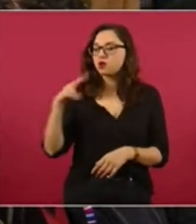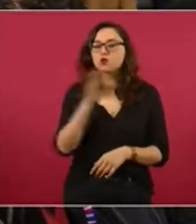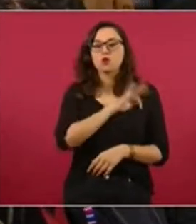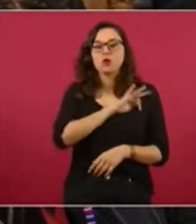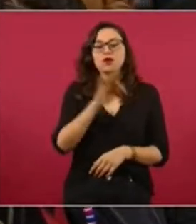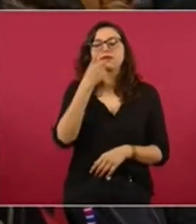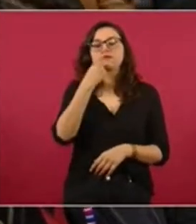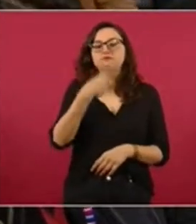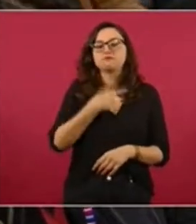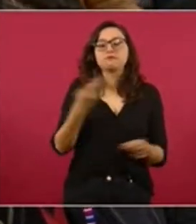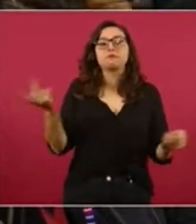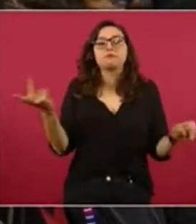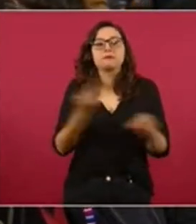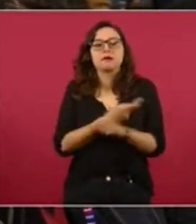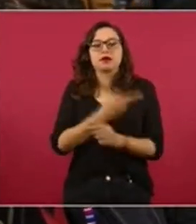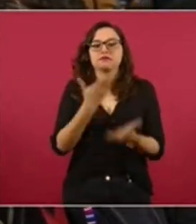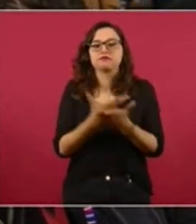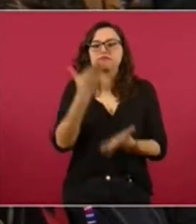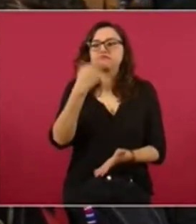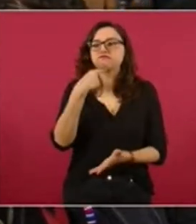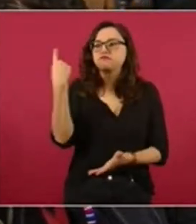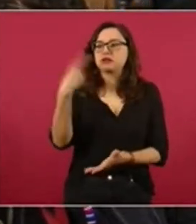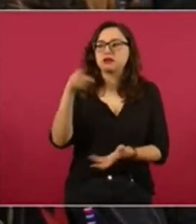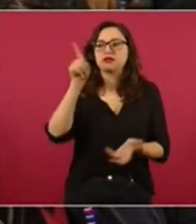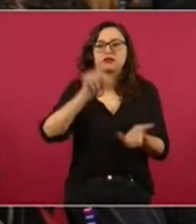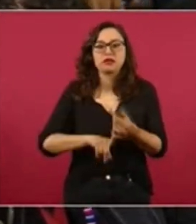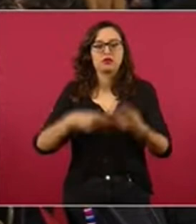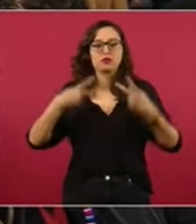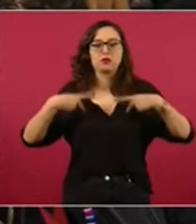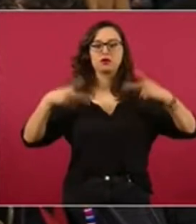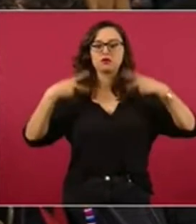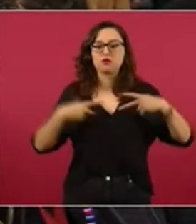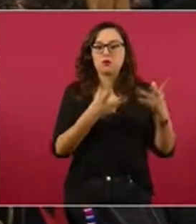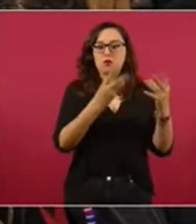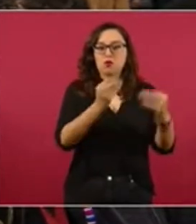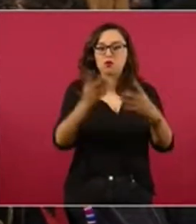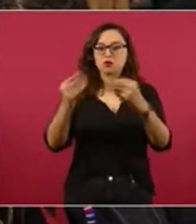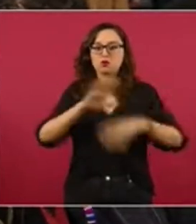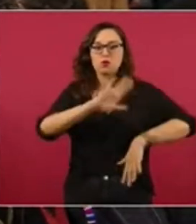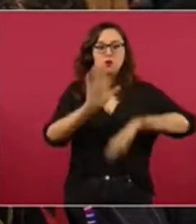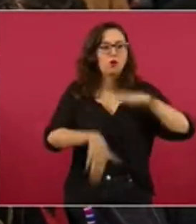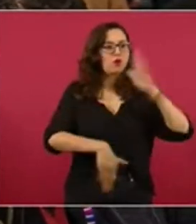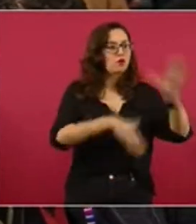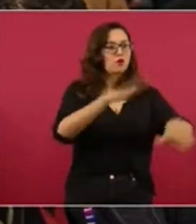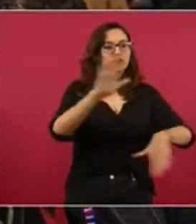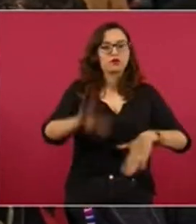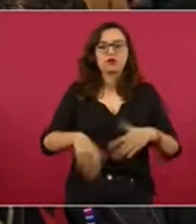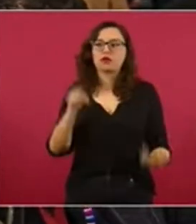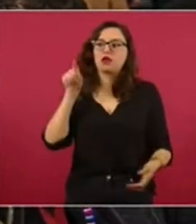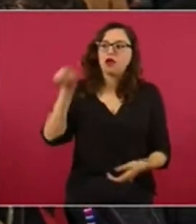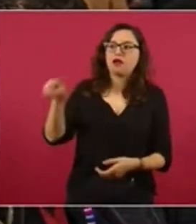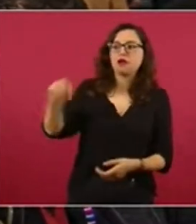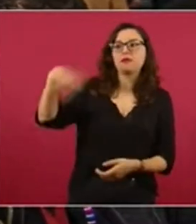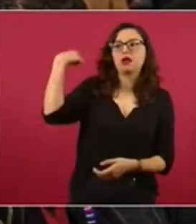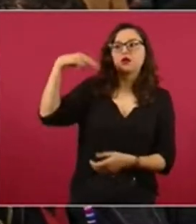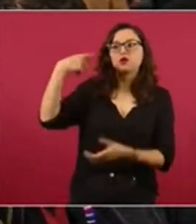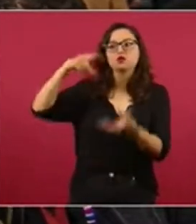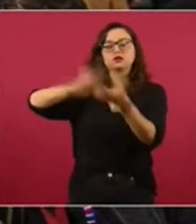denuncia, ya que estén involucradas muertes en todo el país. Usted lo ha visto ahora, ha salido en muchas noticias y en muchos